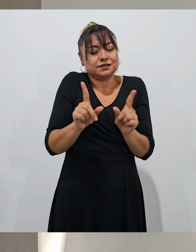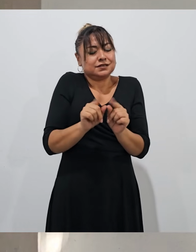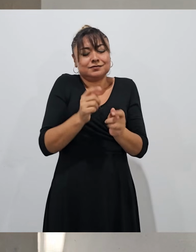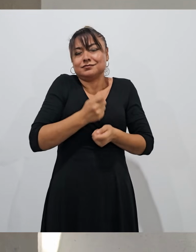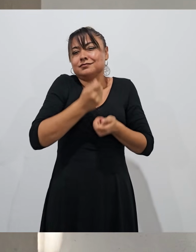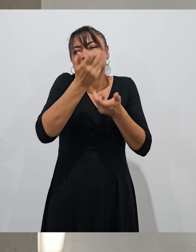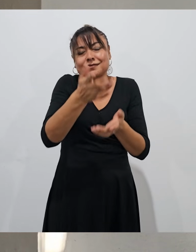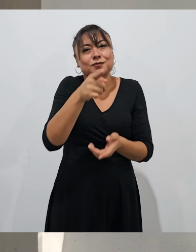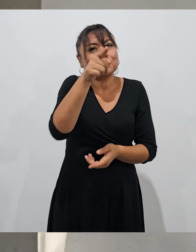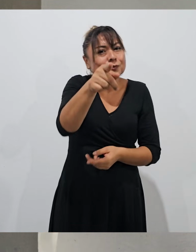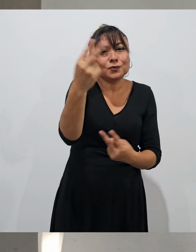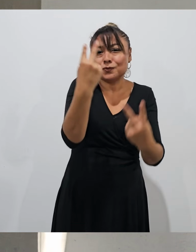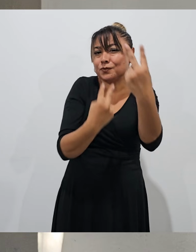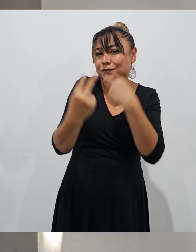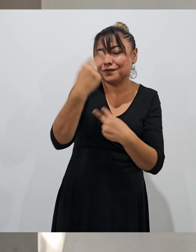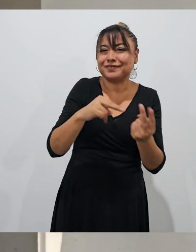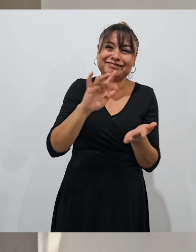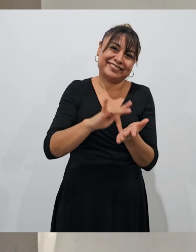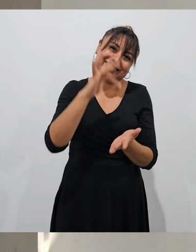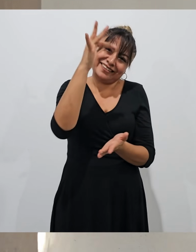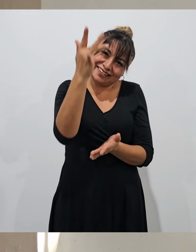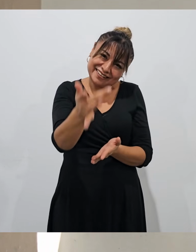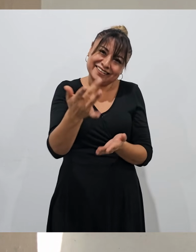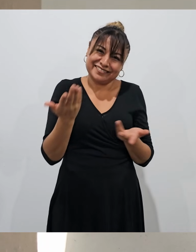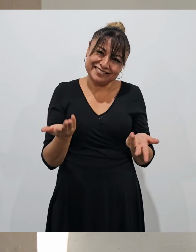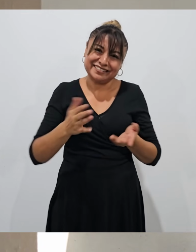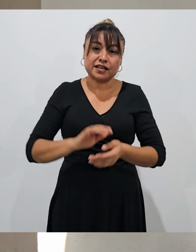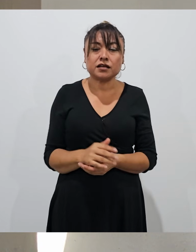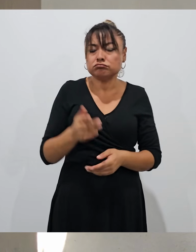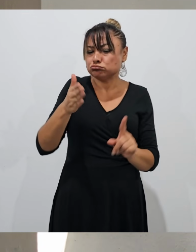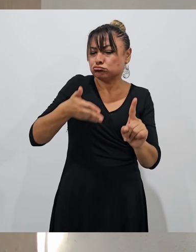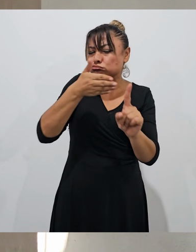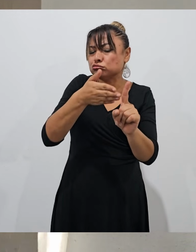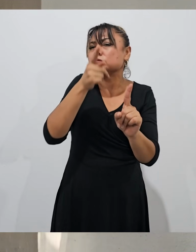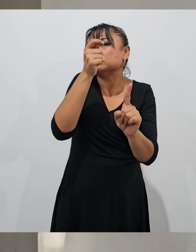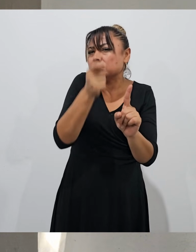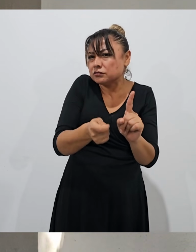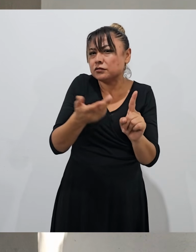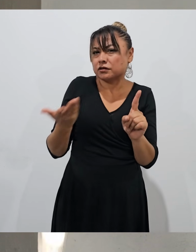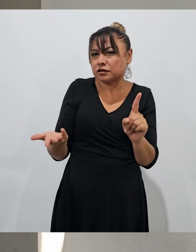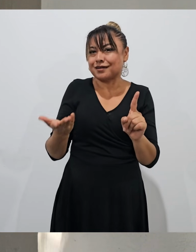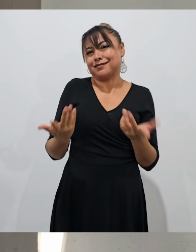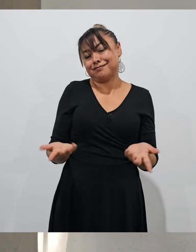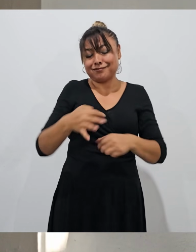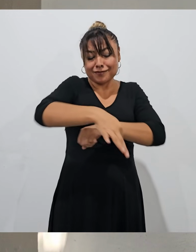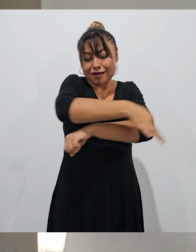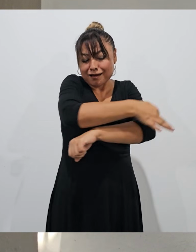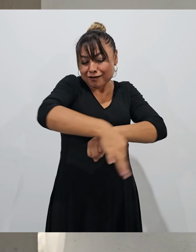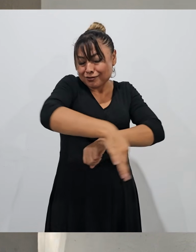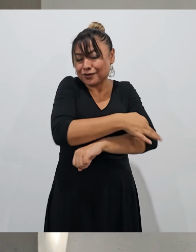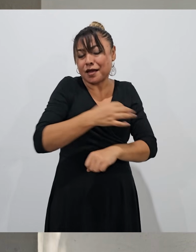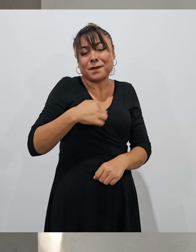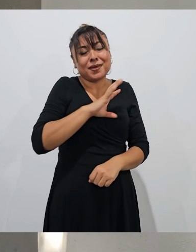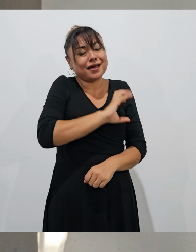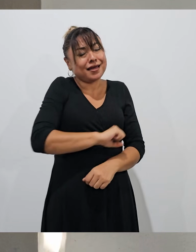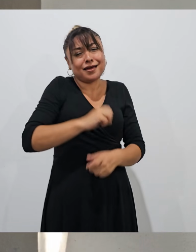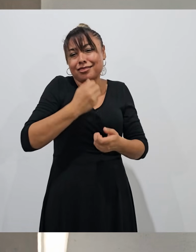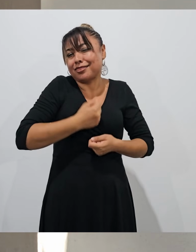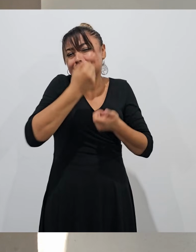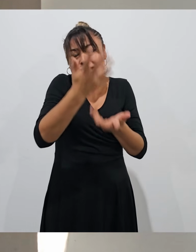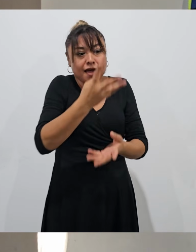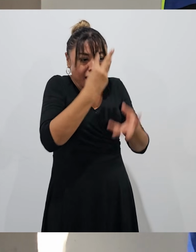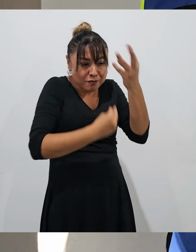haber dedicado unos minutos de tu tiempo para ver este video, cuyo único objetivo y del canal en general es compartir las cosas que me gustan y que voy aprendiendo de mi